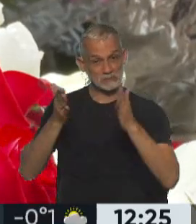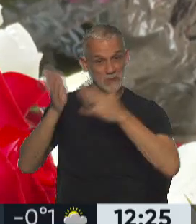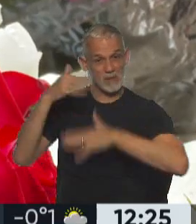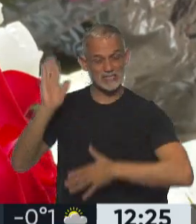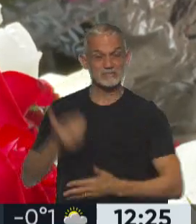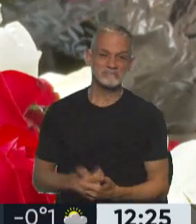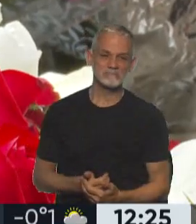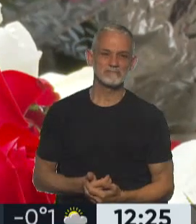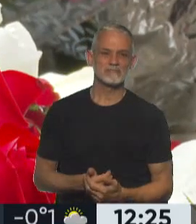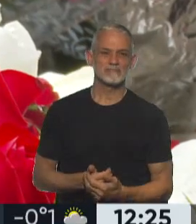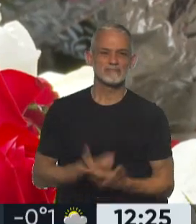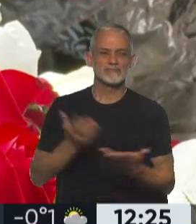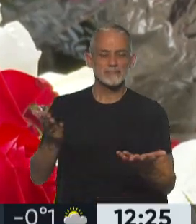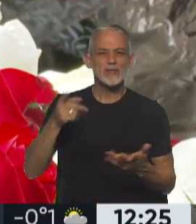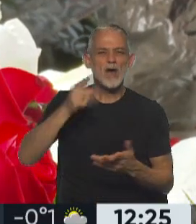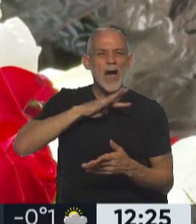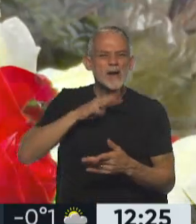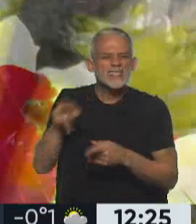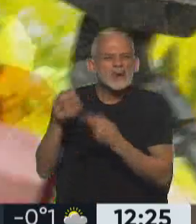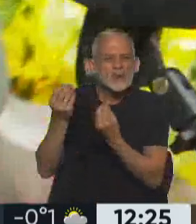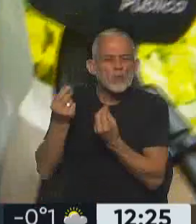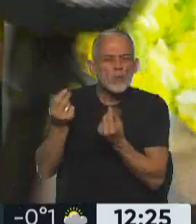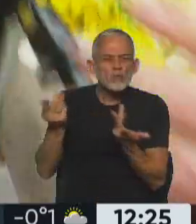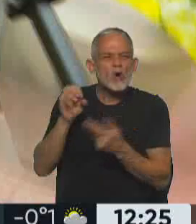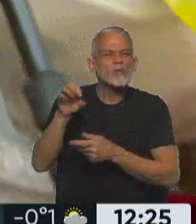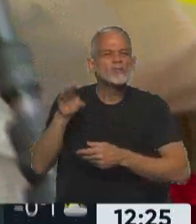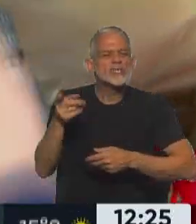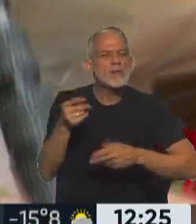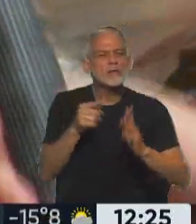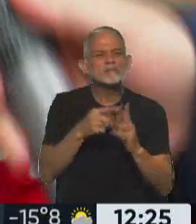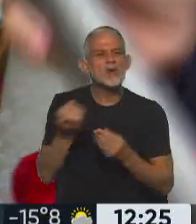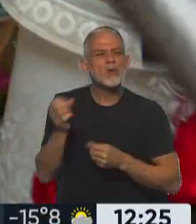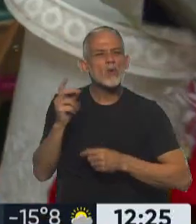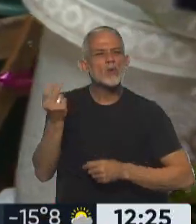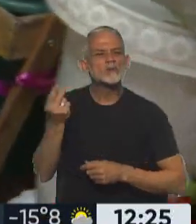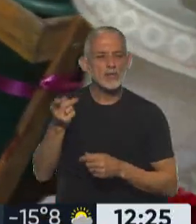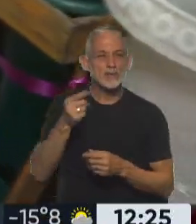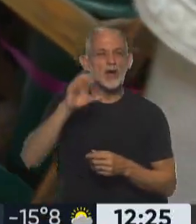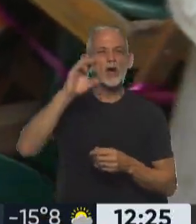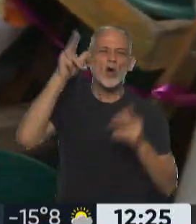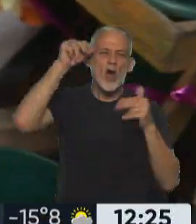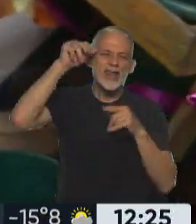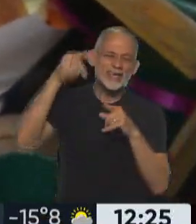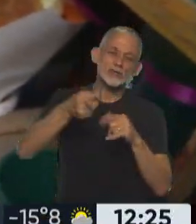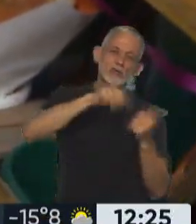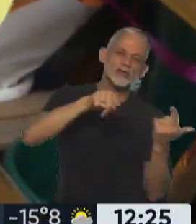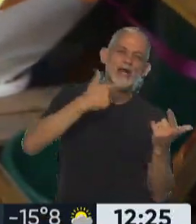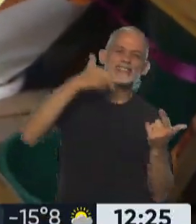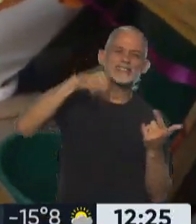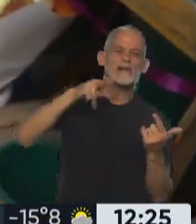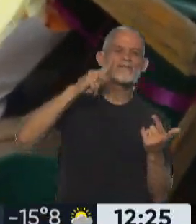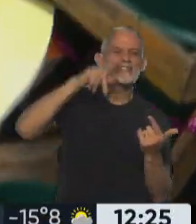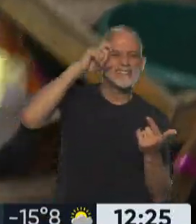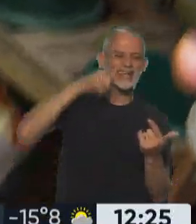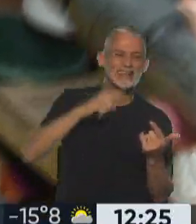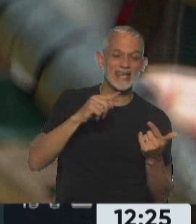mira. Esta flor amarilla que tiene acá, ¿cómo se llama? ¿Cuánto vale este ramo? Este es conejito y este es San Vicente Amarillo.